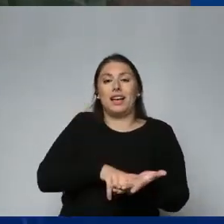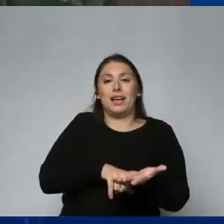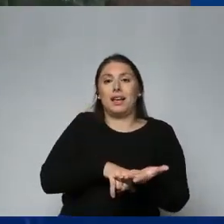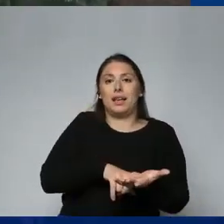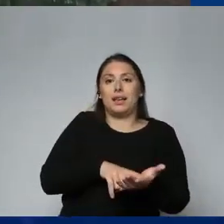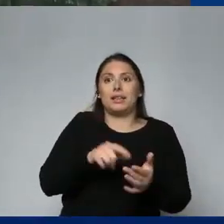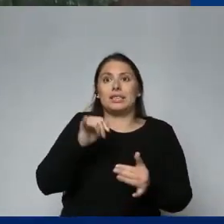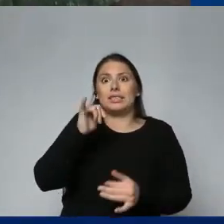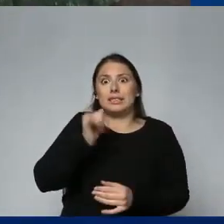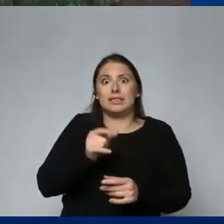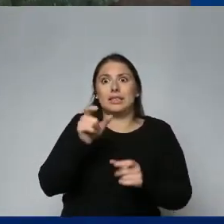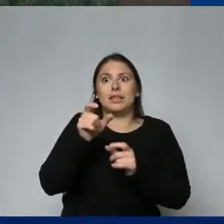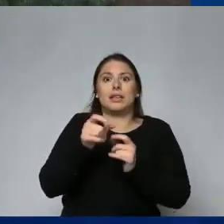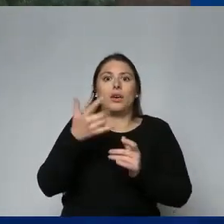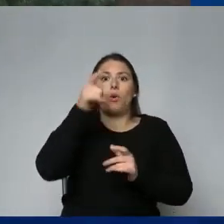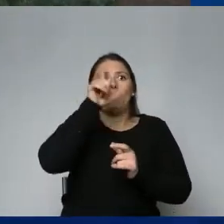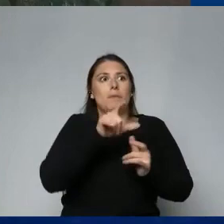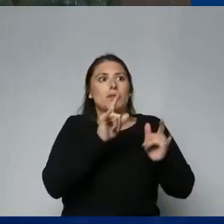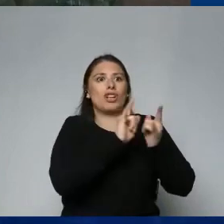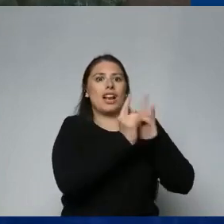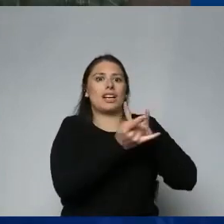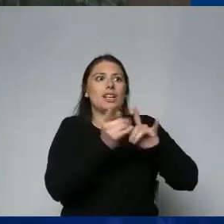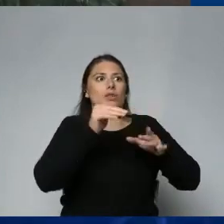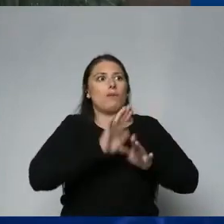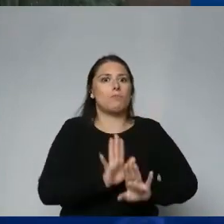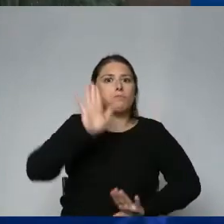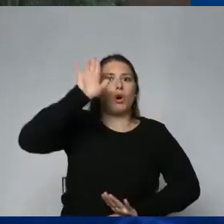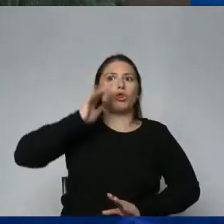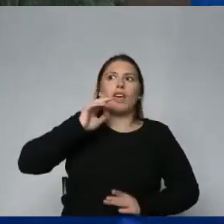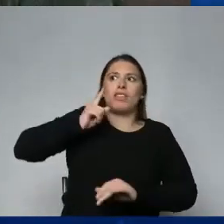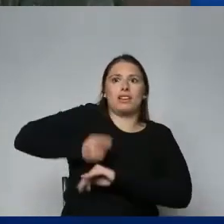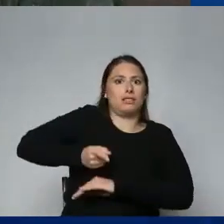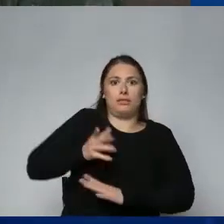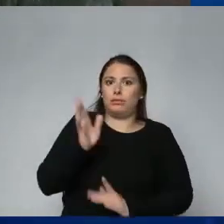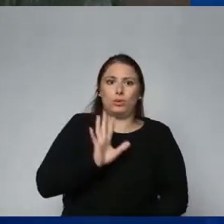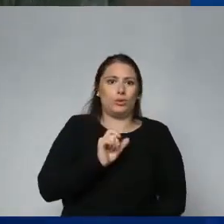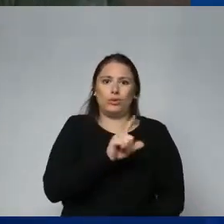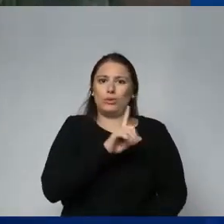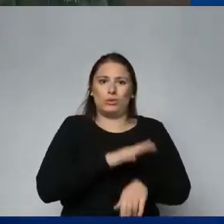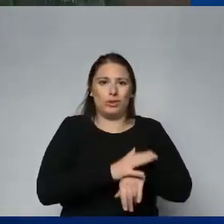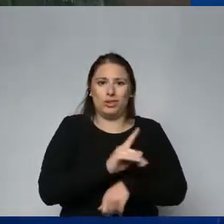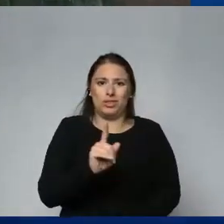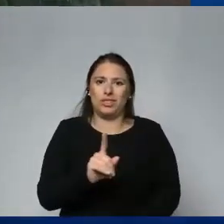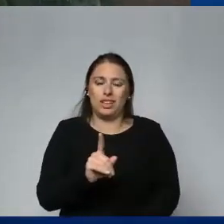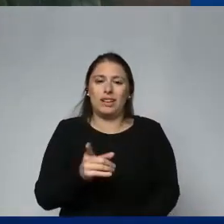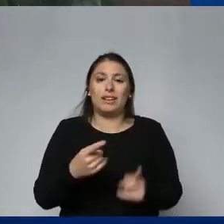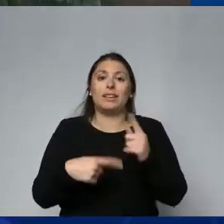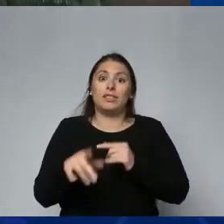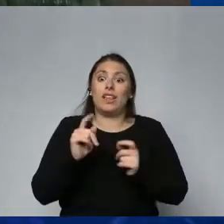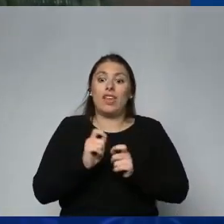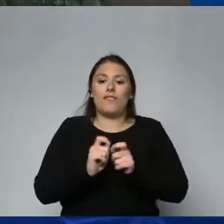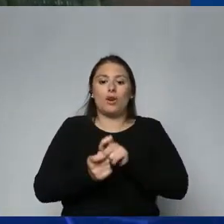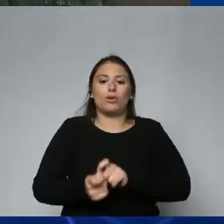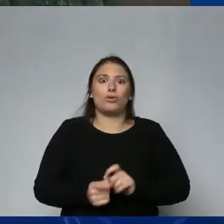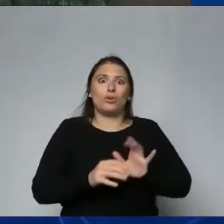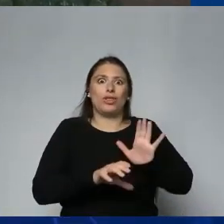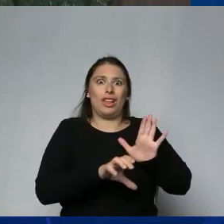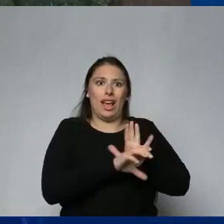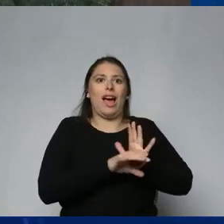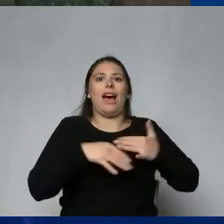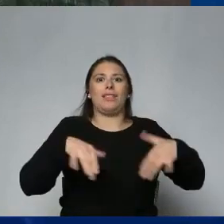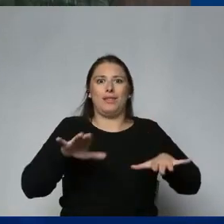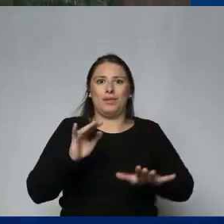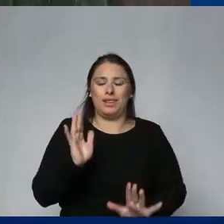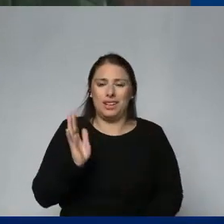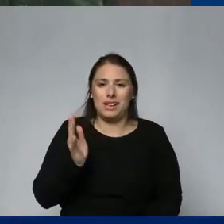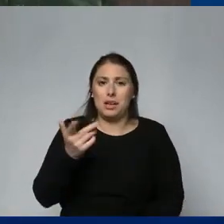que puede decidir un legislador. Tendrían que haber modificado la Constitución.